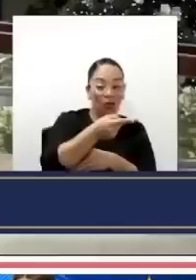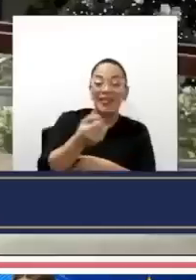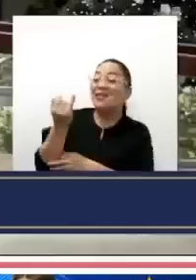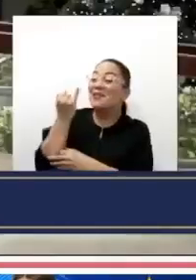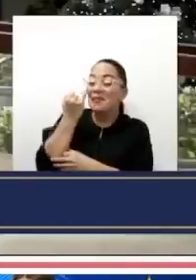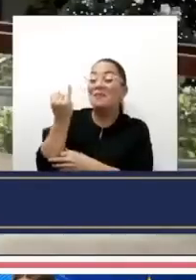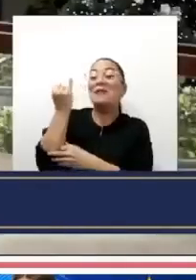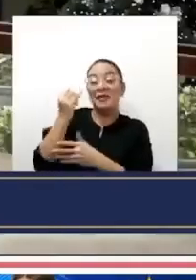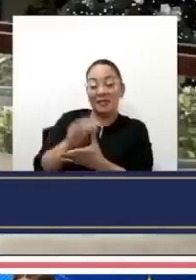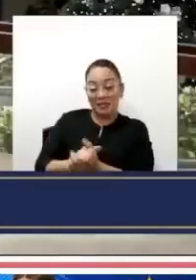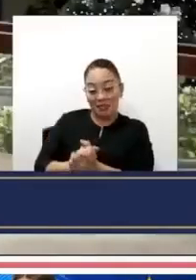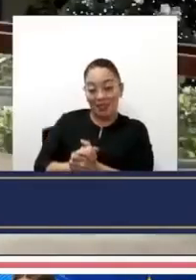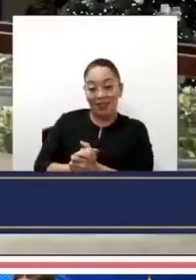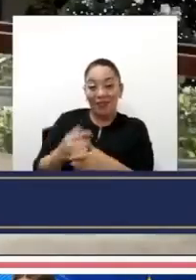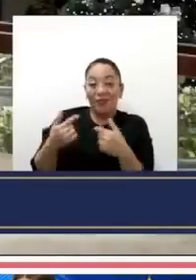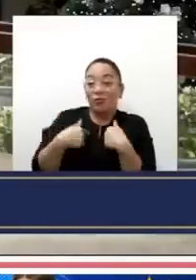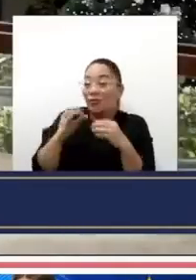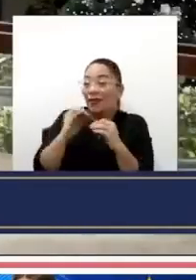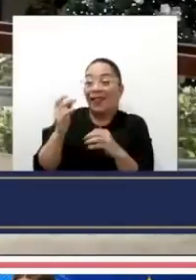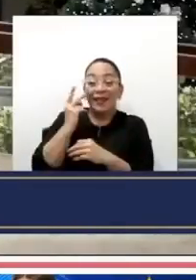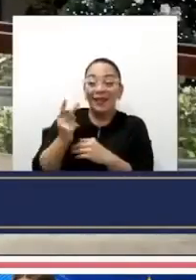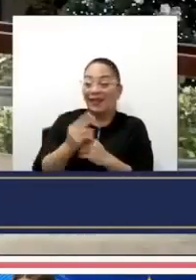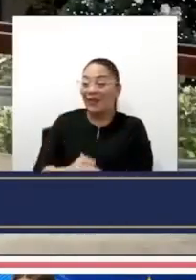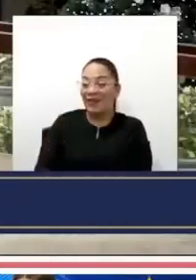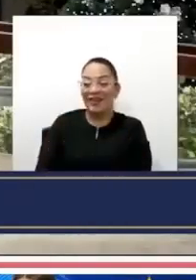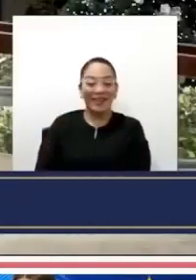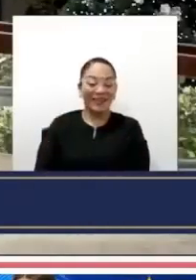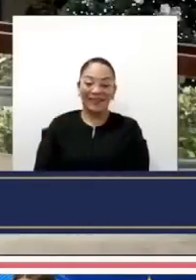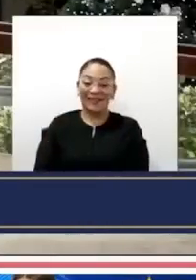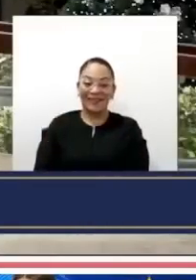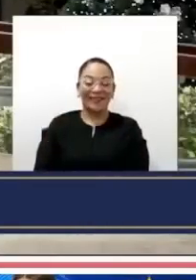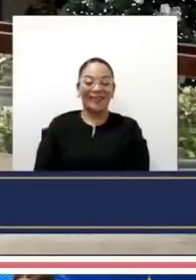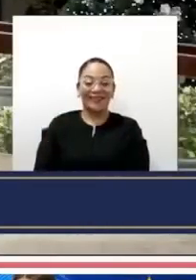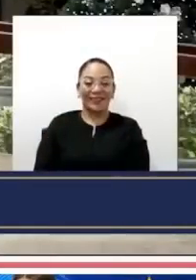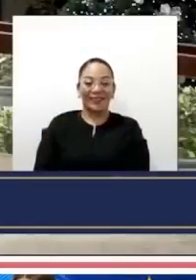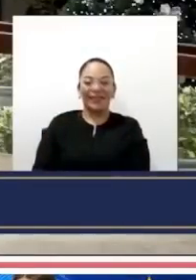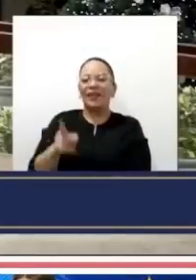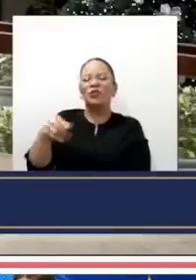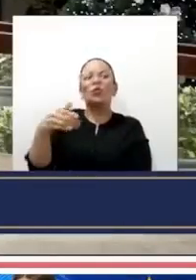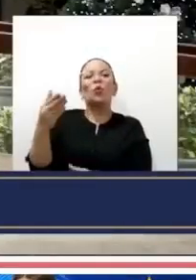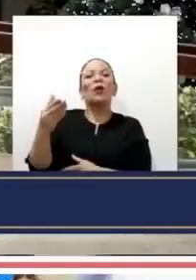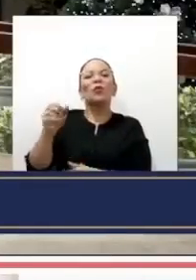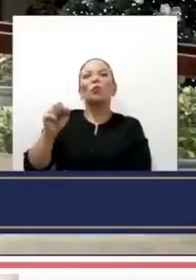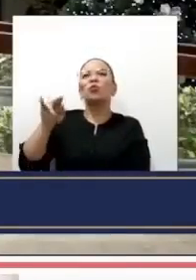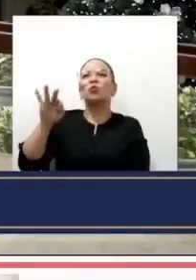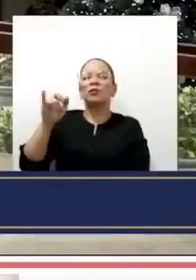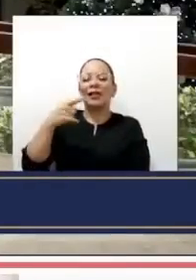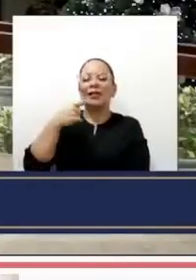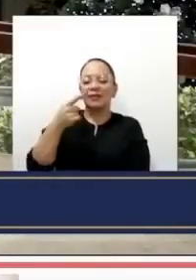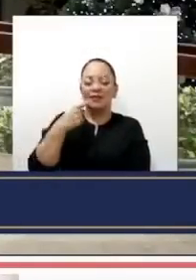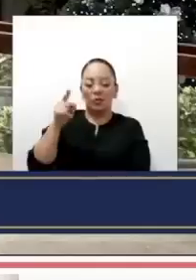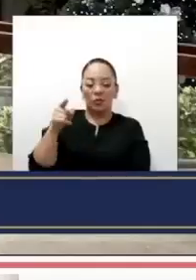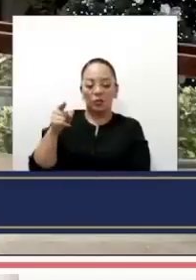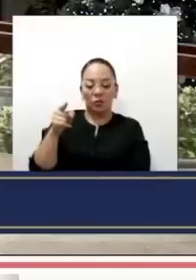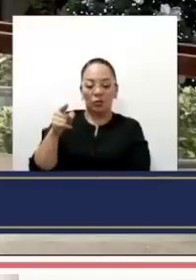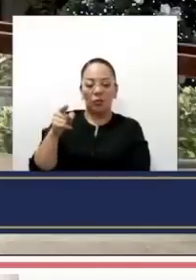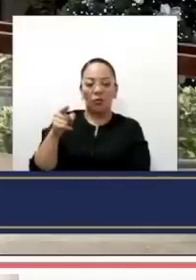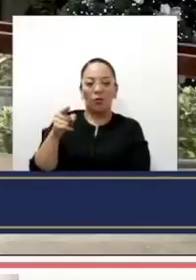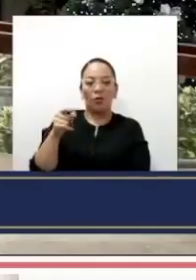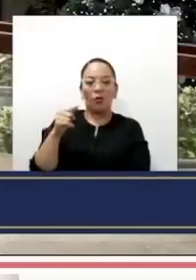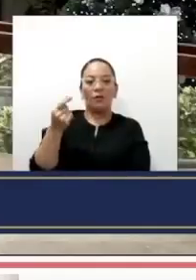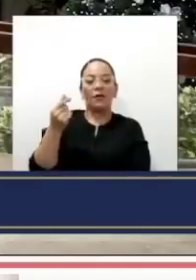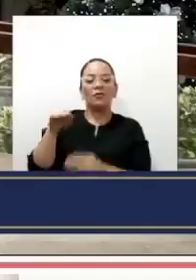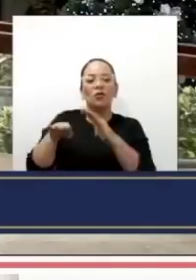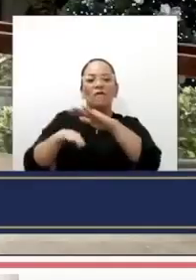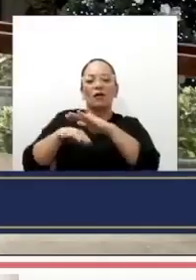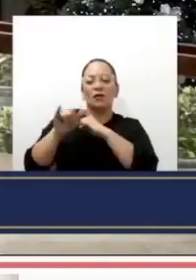además, que yo no tengo nada que... ¿Cuándo fue que salió Sutel diciendo que eso vale? El precio base son